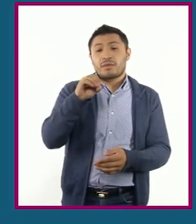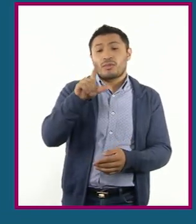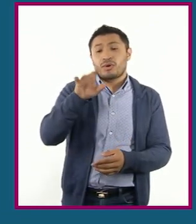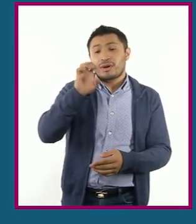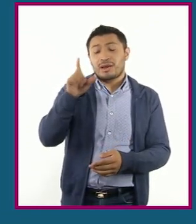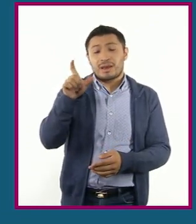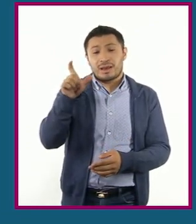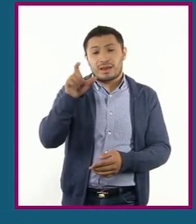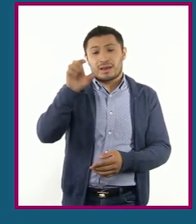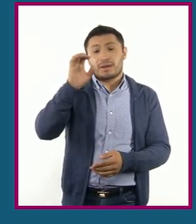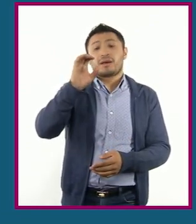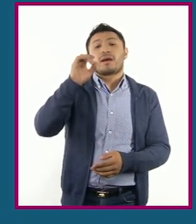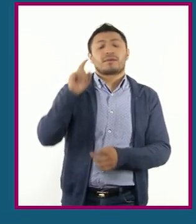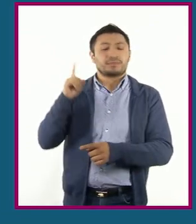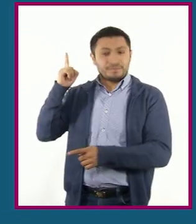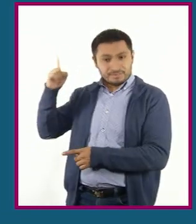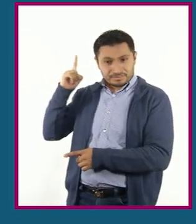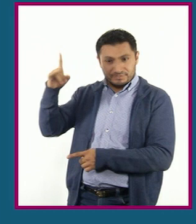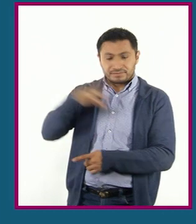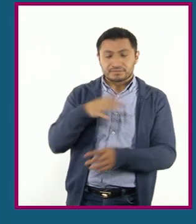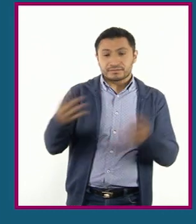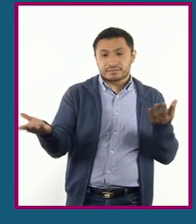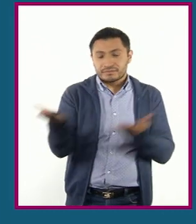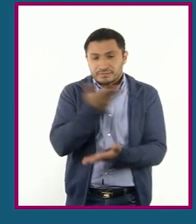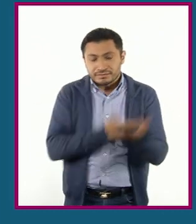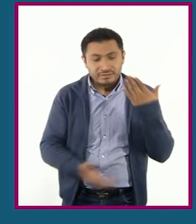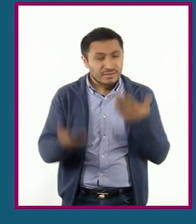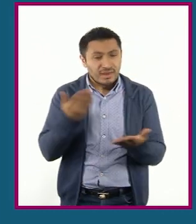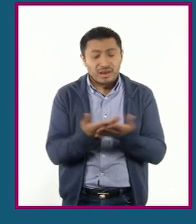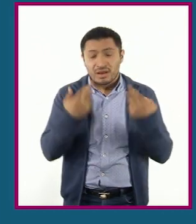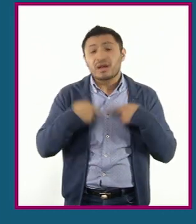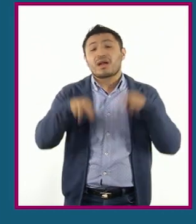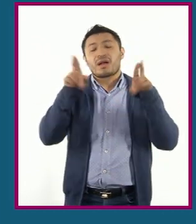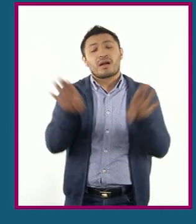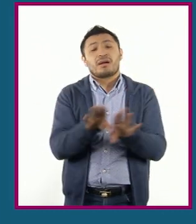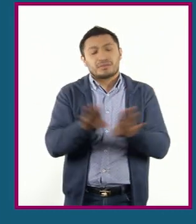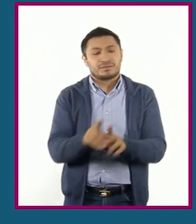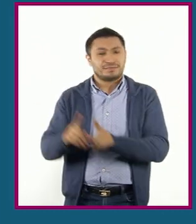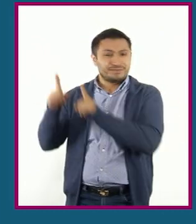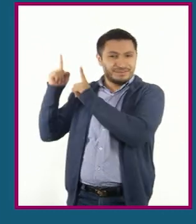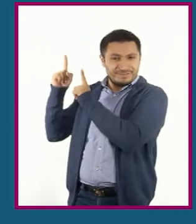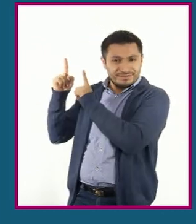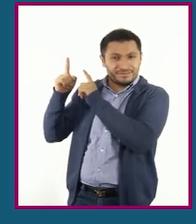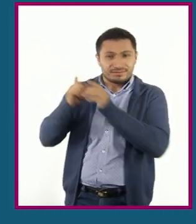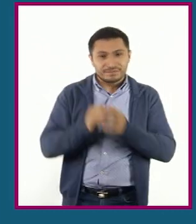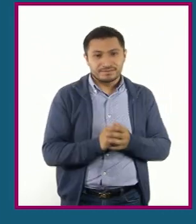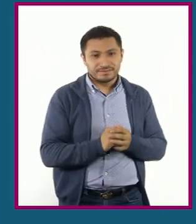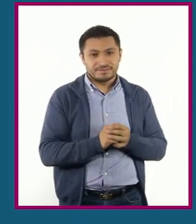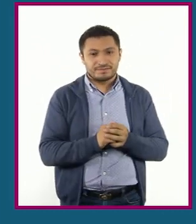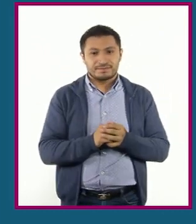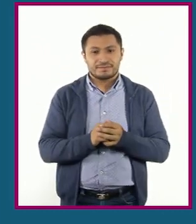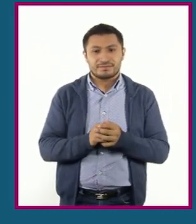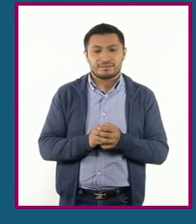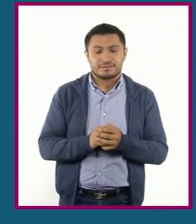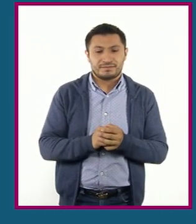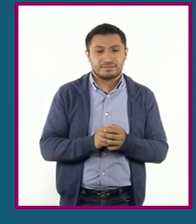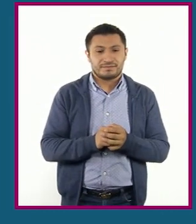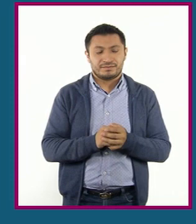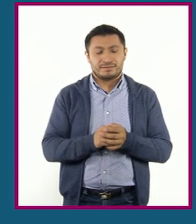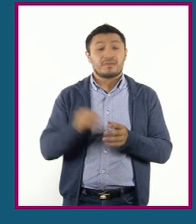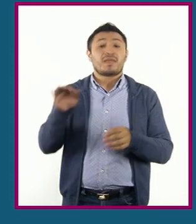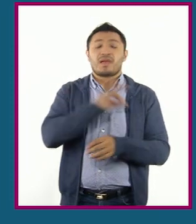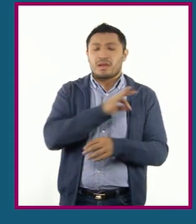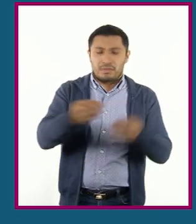de oxígeno comparte pares de electrones y se puede representar como se muestra en la imagen. Maestra,